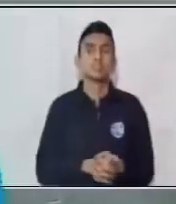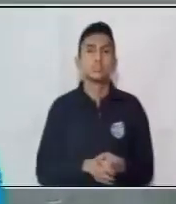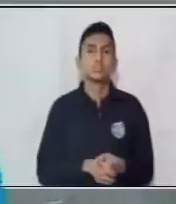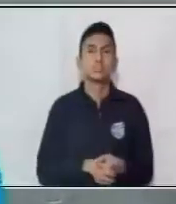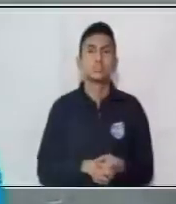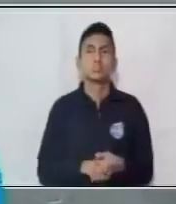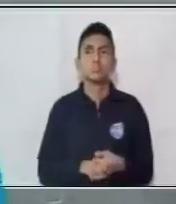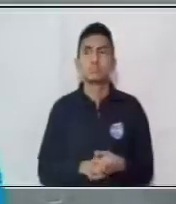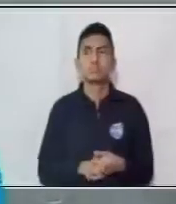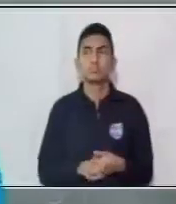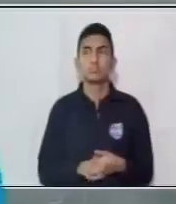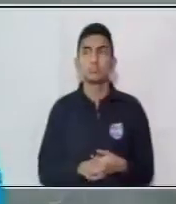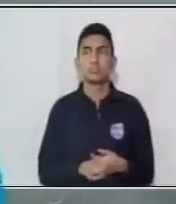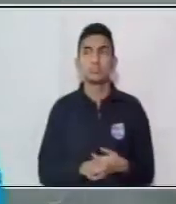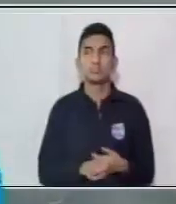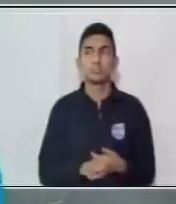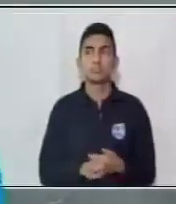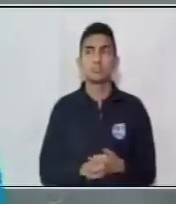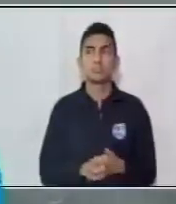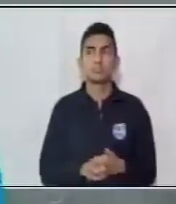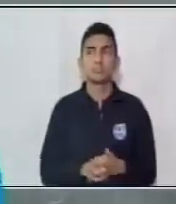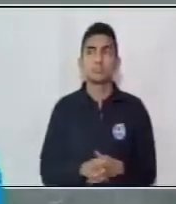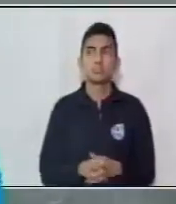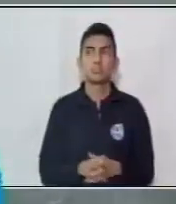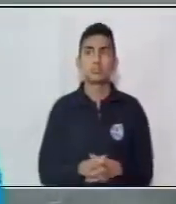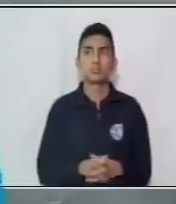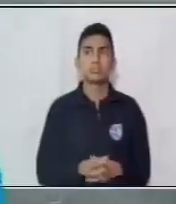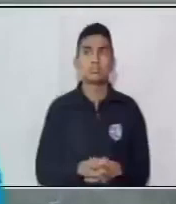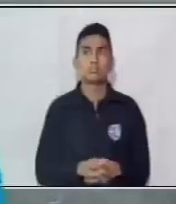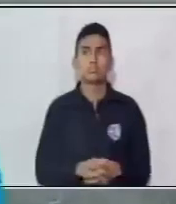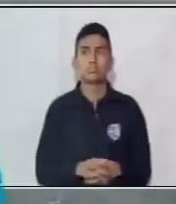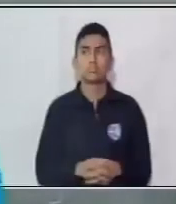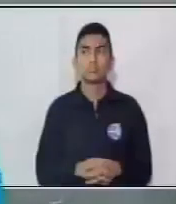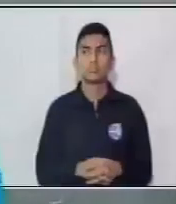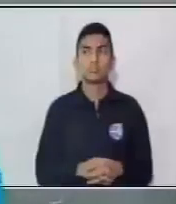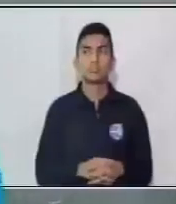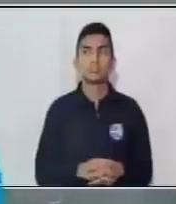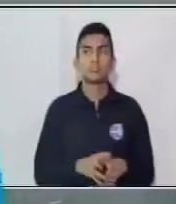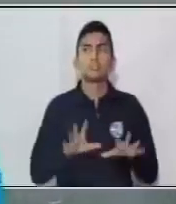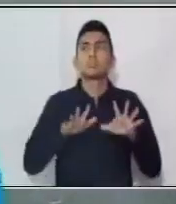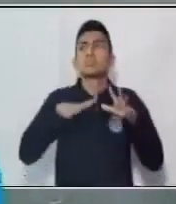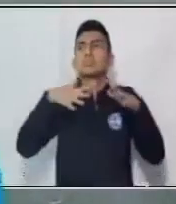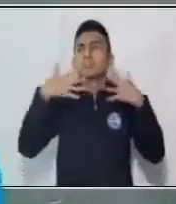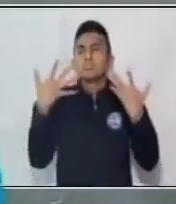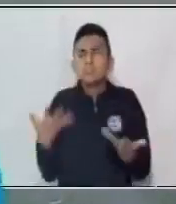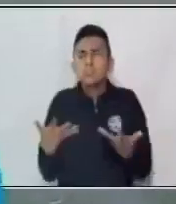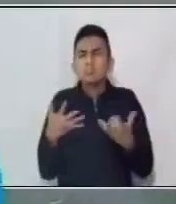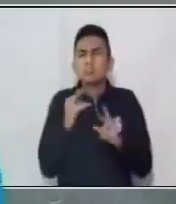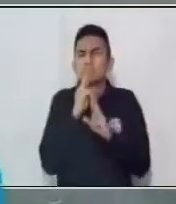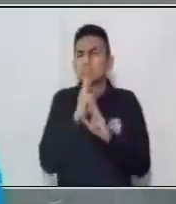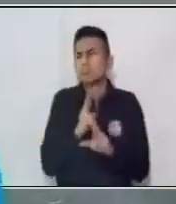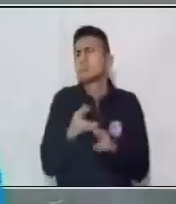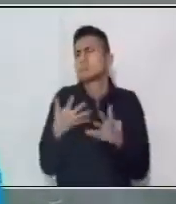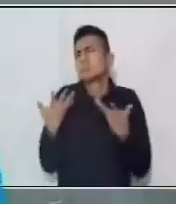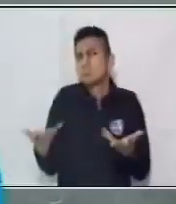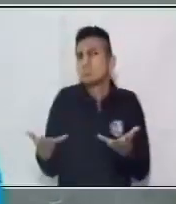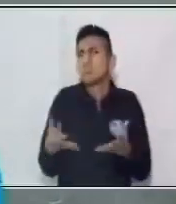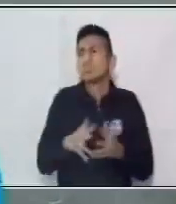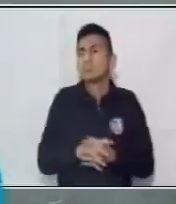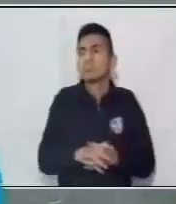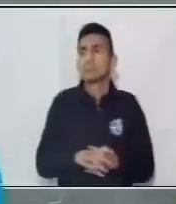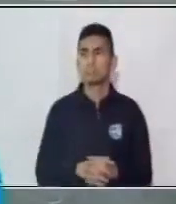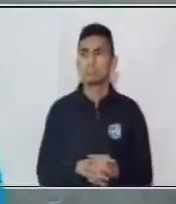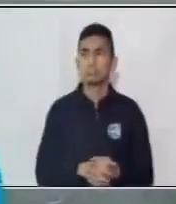tablita queda 1, 1. ¿Cuál es el resultado o cuál es el mínimo común múltiplo de estos